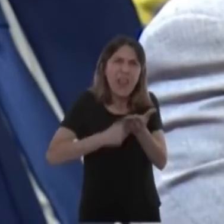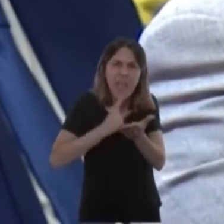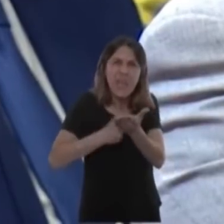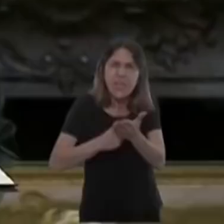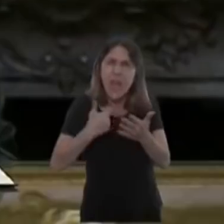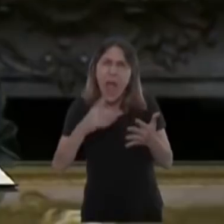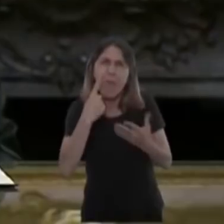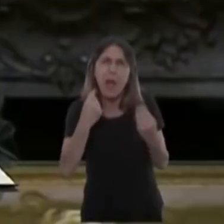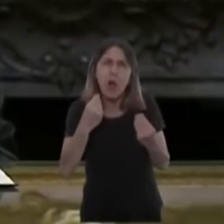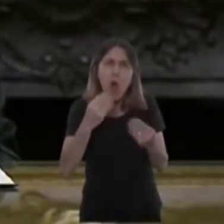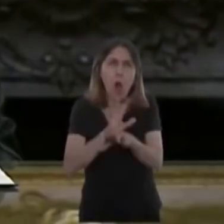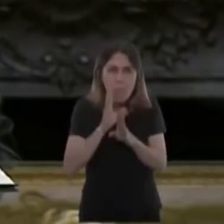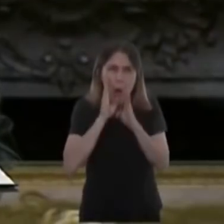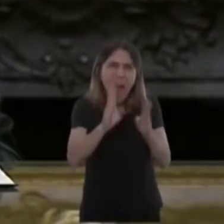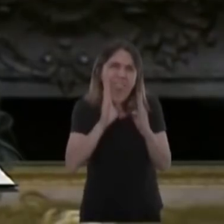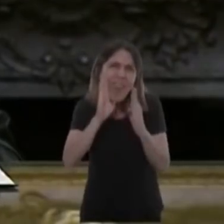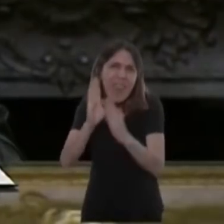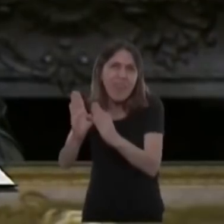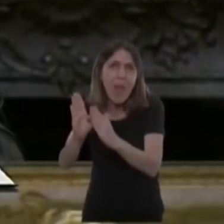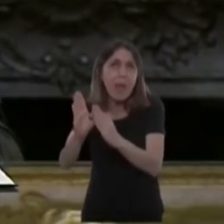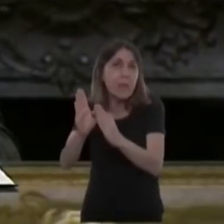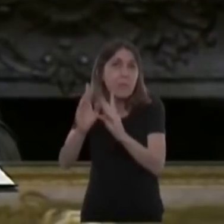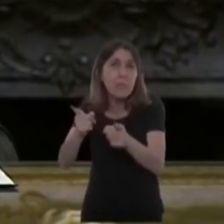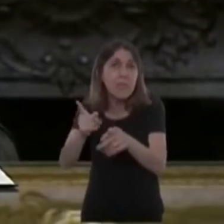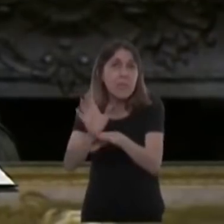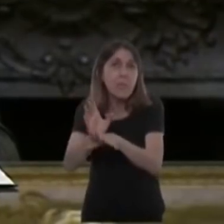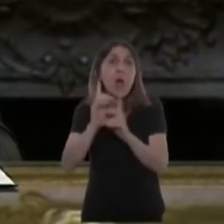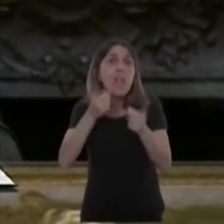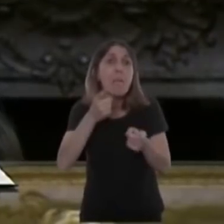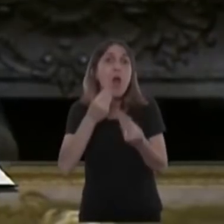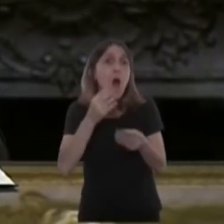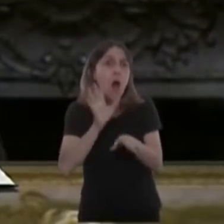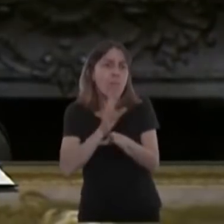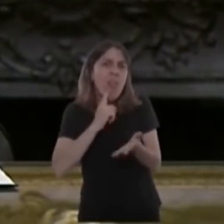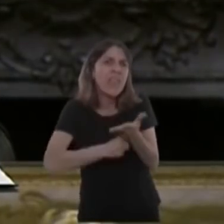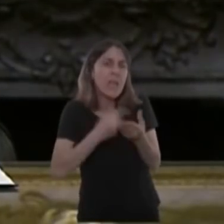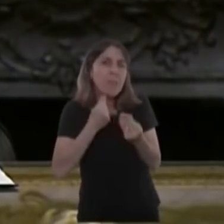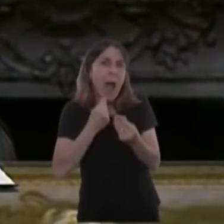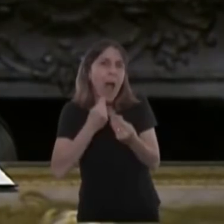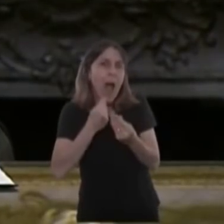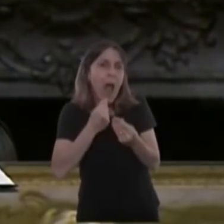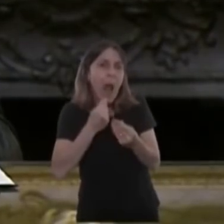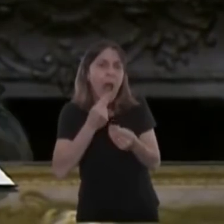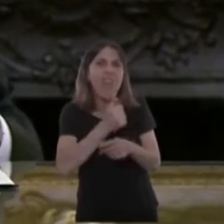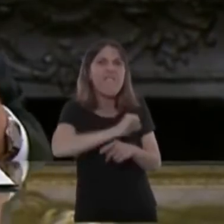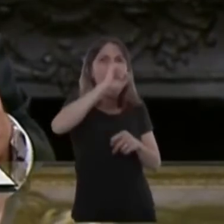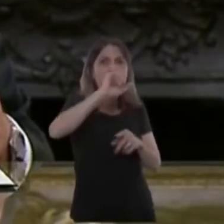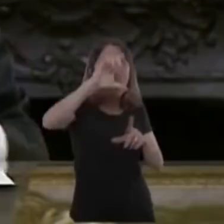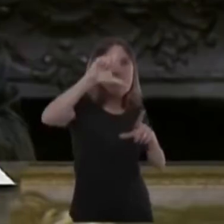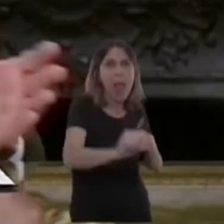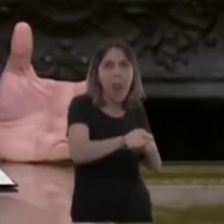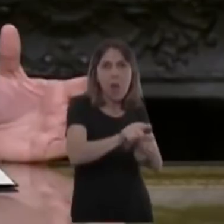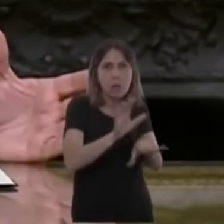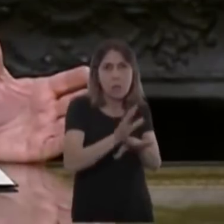beneficio también es para las PNC, para todas las pensiones no contributivas, siempre y cuando sean pagadas por ANSES.